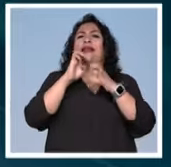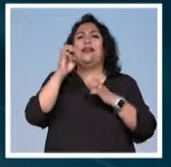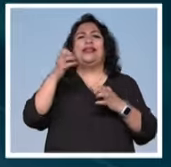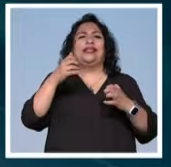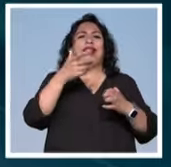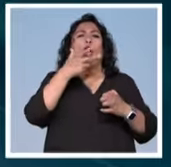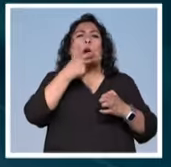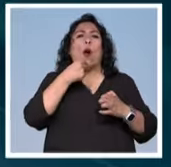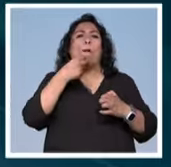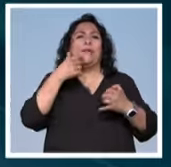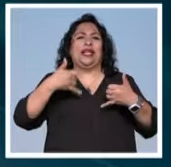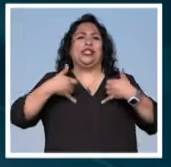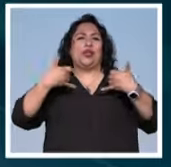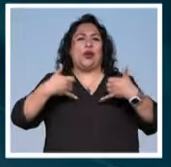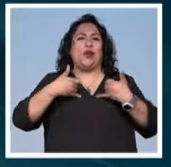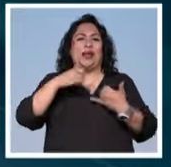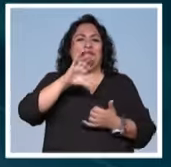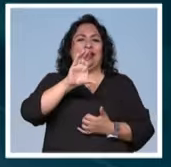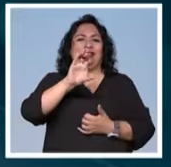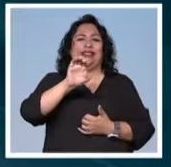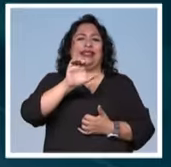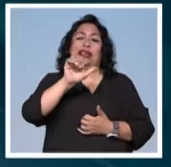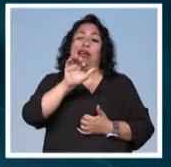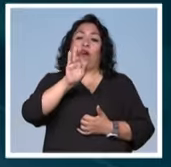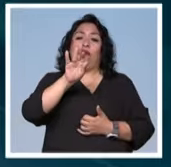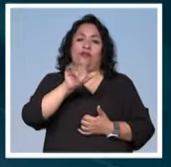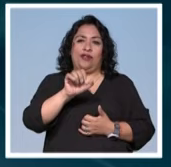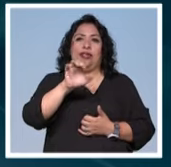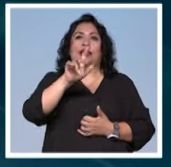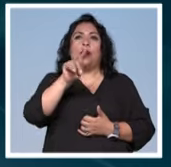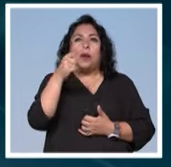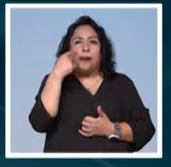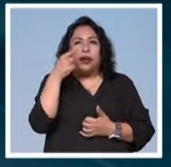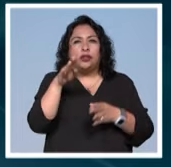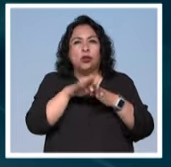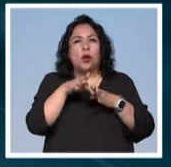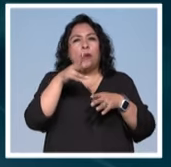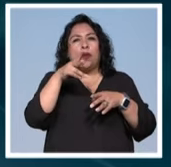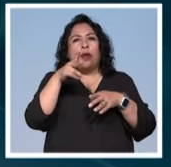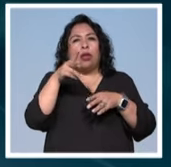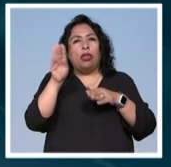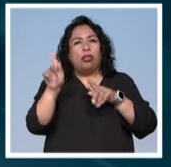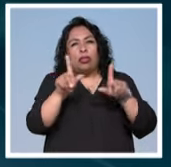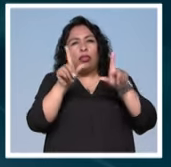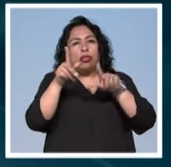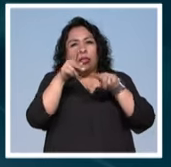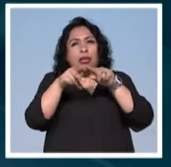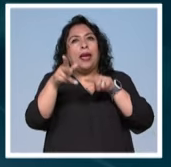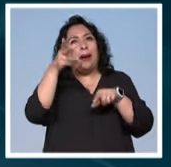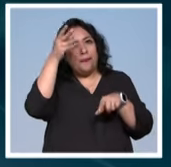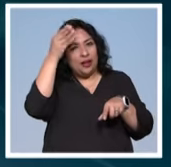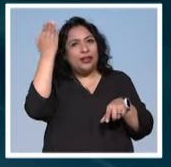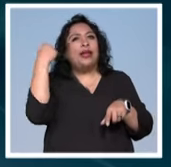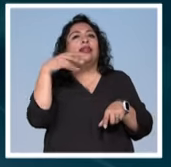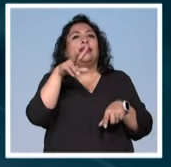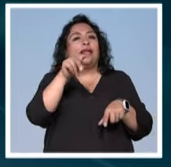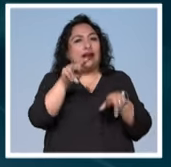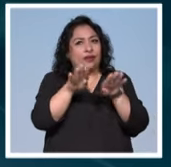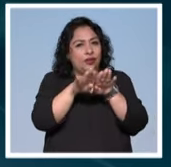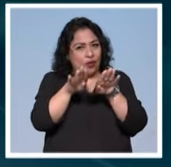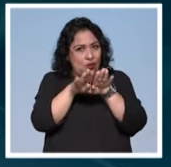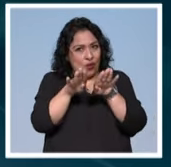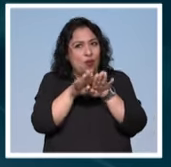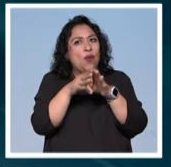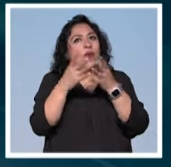jovencitos y tú vas viendo cómo van haciendo los cortes Cómo van vistiendo la pantalla aprendes de cómo se hace televisión